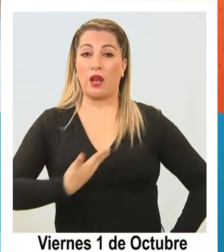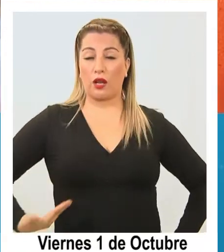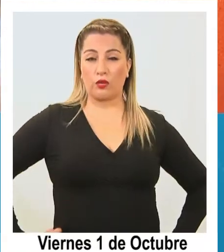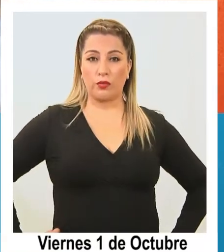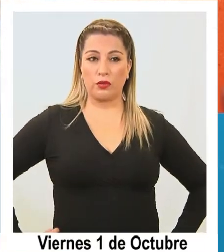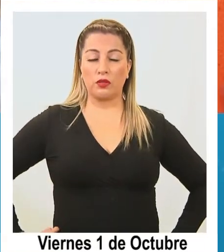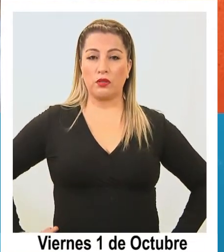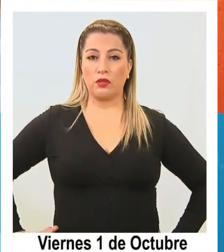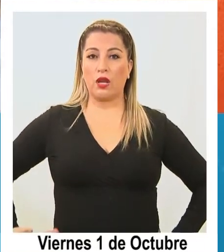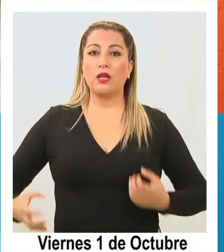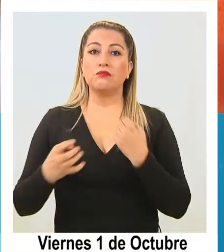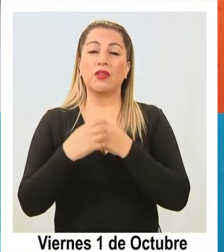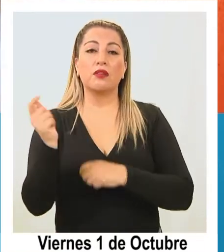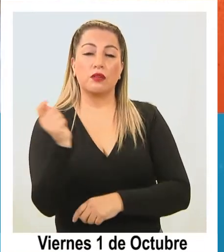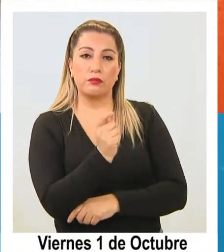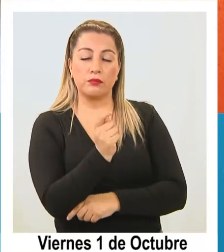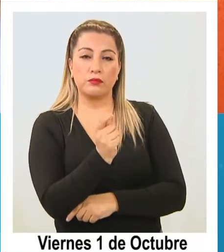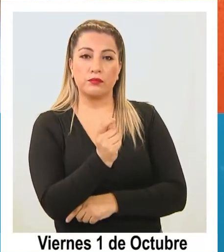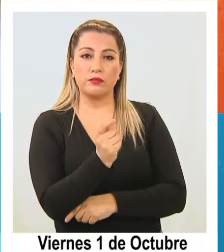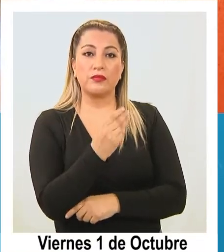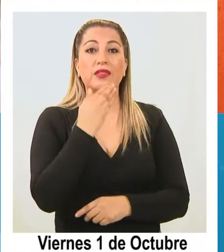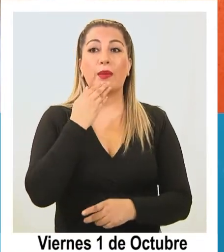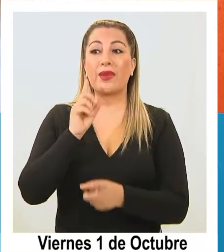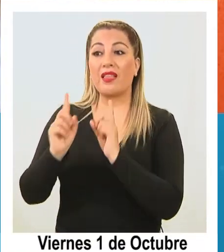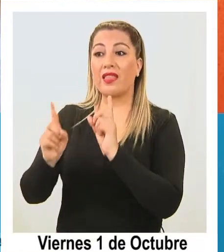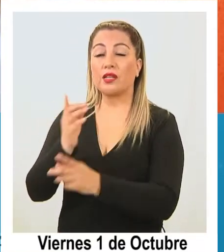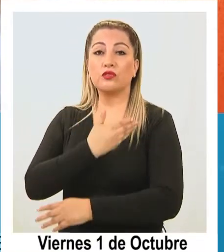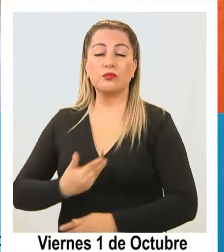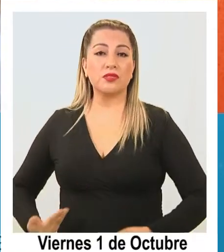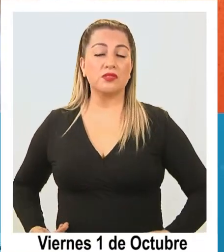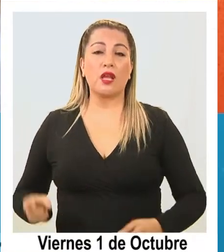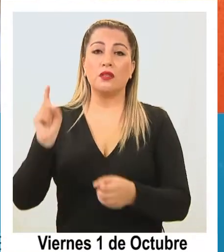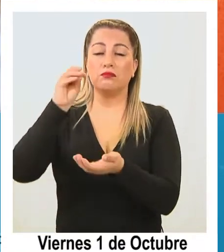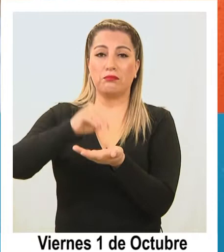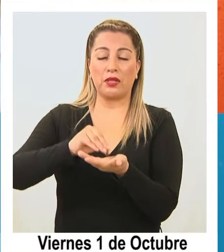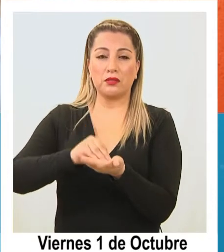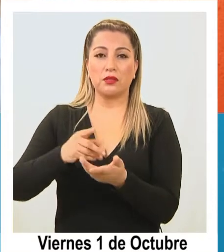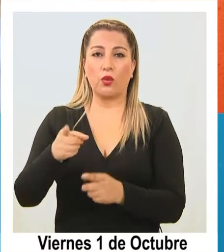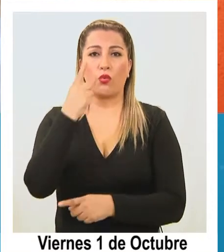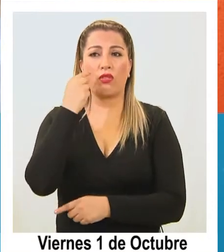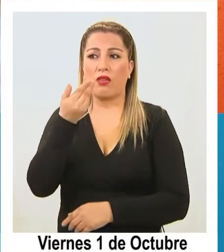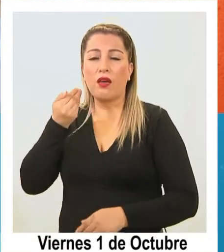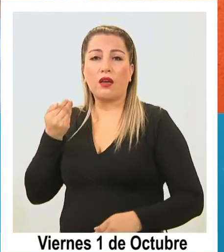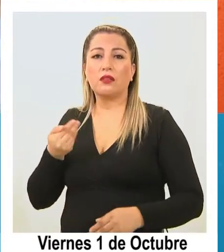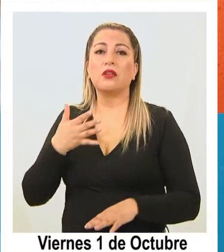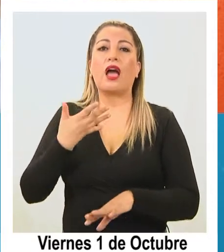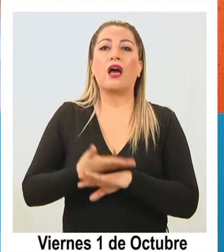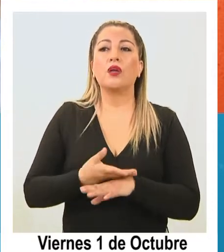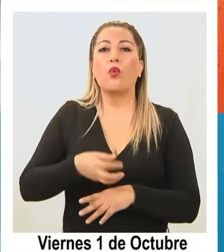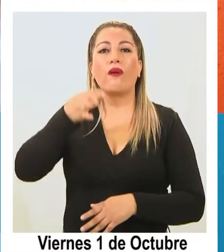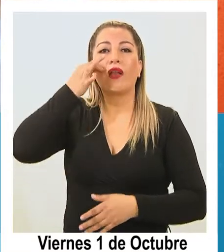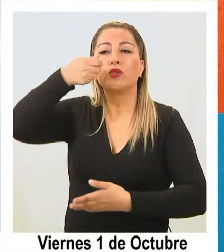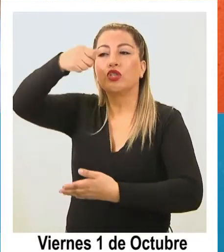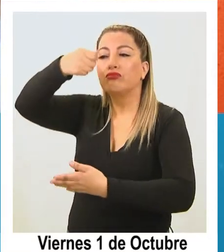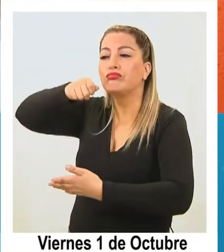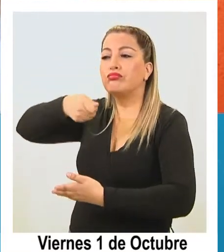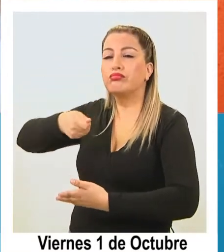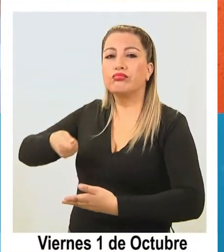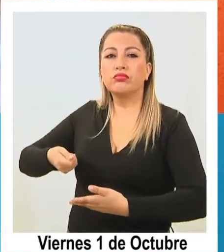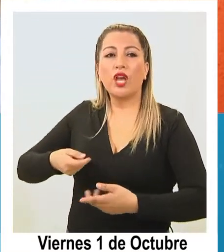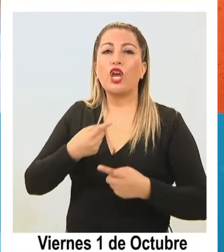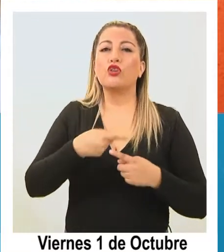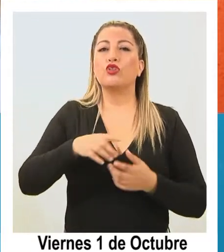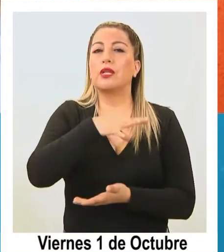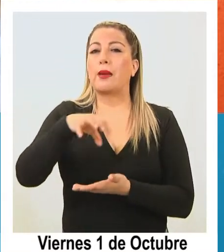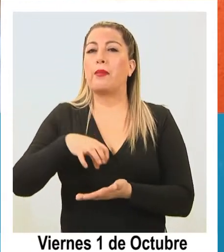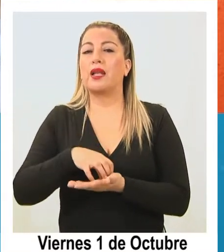el gobierno regional, bien digo por un lado, y en la delegación presidencial se sumó hace pocos días con catastros que se realizaron en Plaza Eslava, en otros